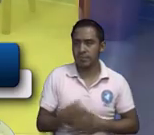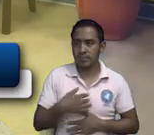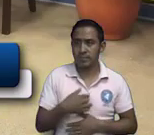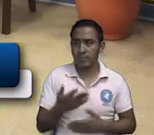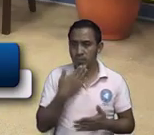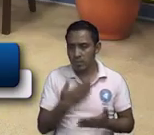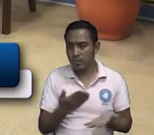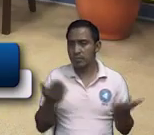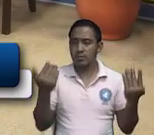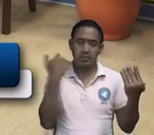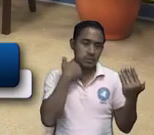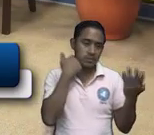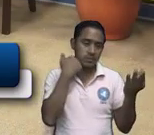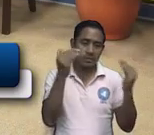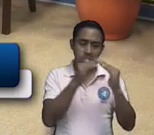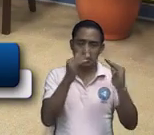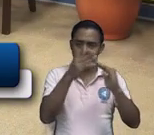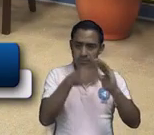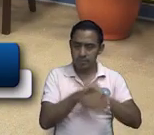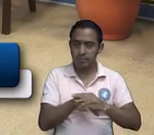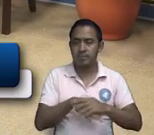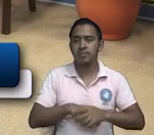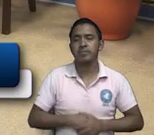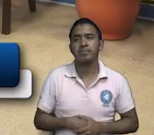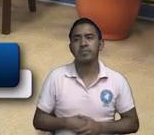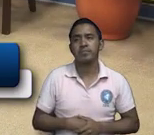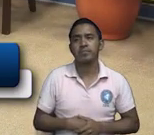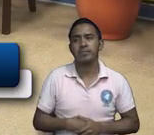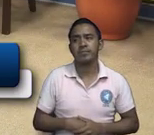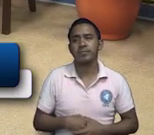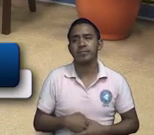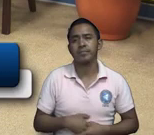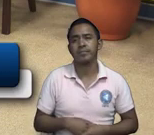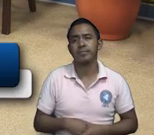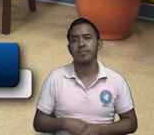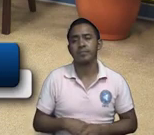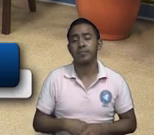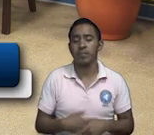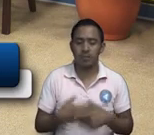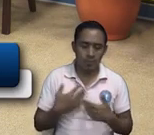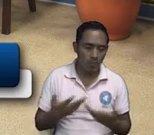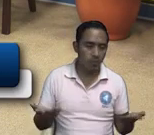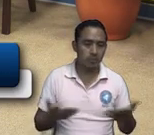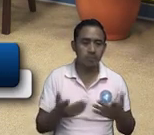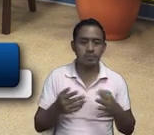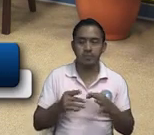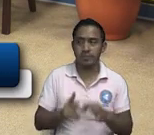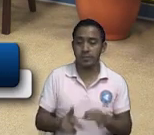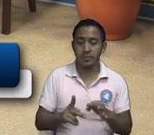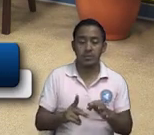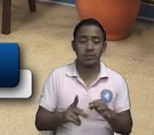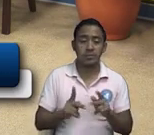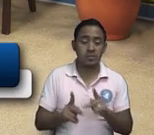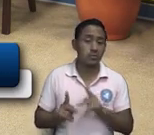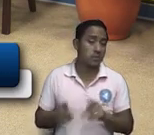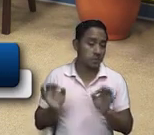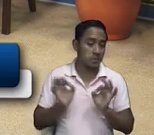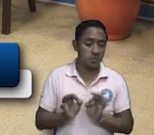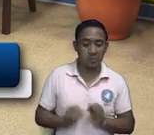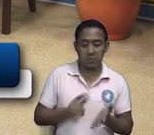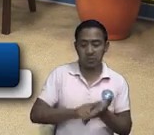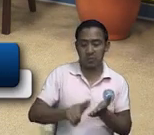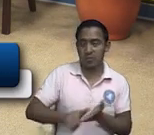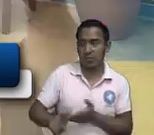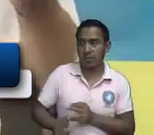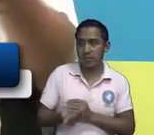¿Es bueno tenerlo en la casa? Bueno, cuando uno tiene un aseo el adecuado dentro del hogar y